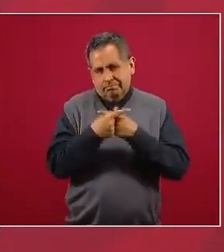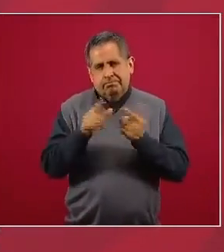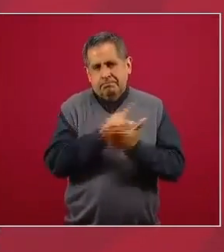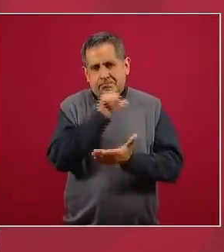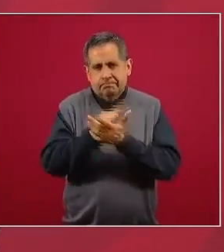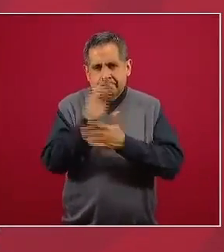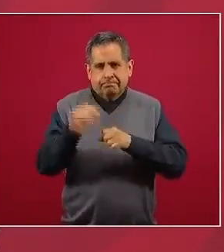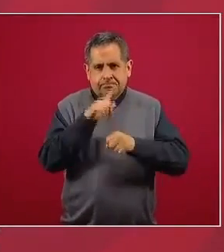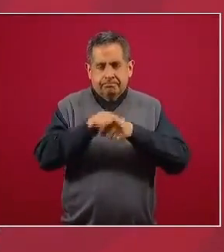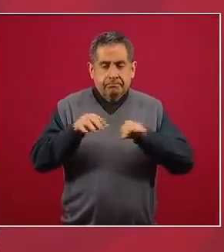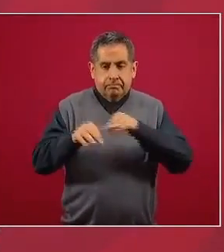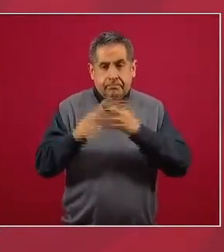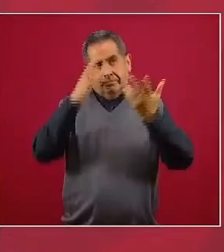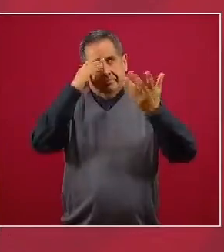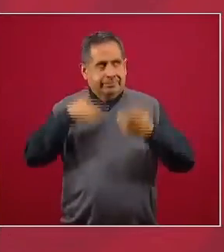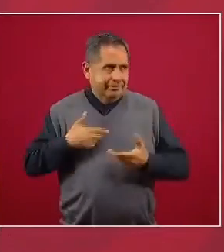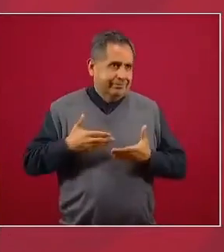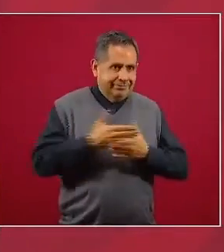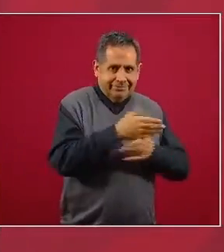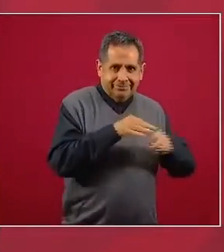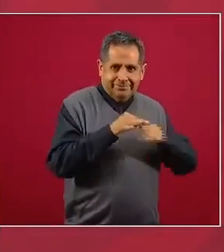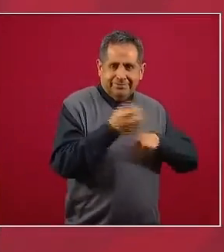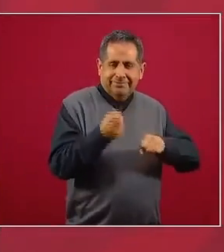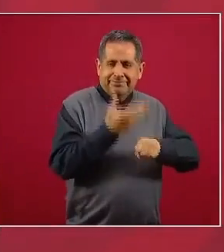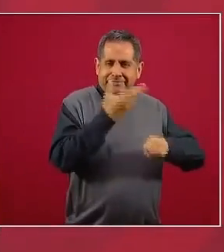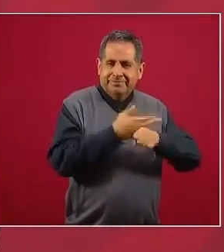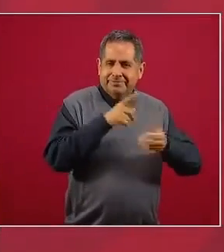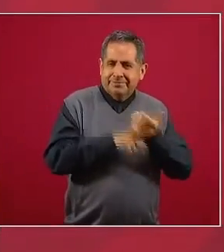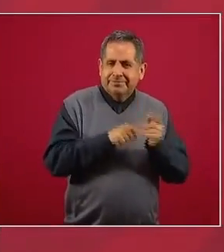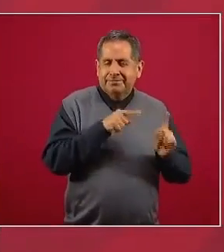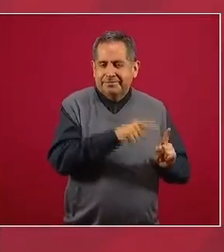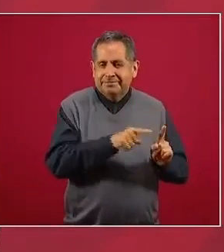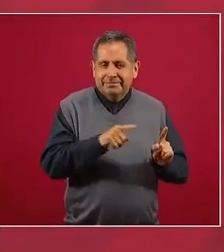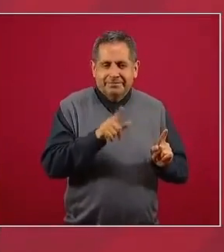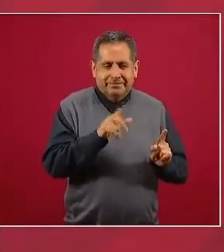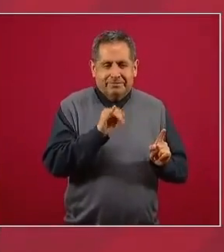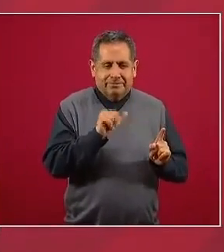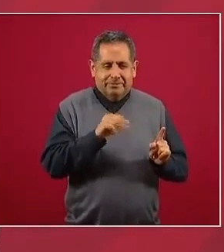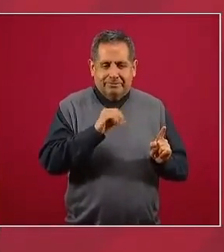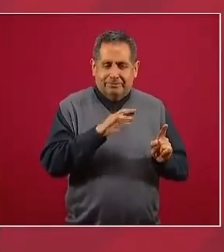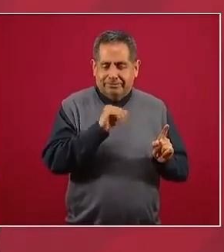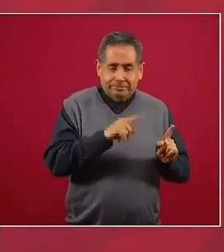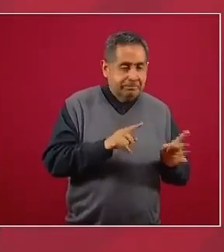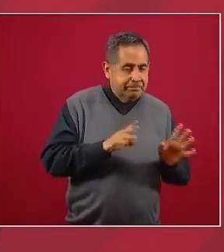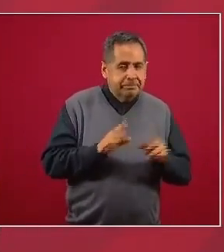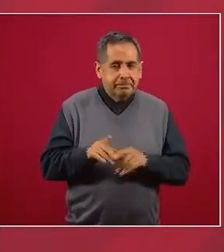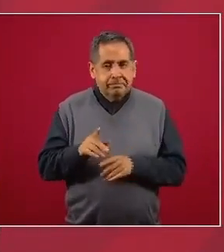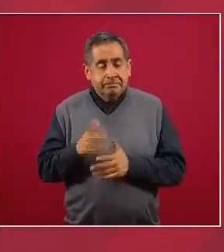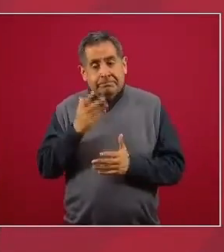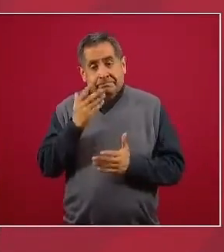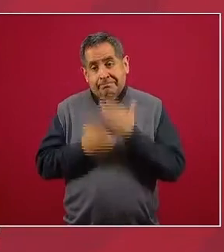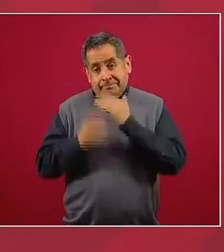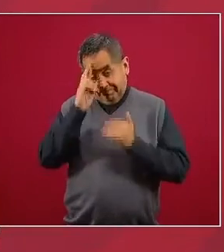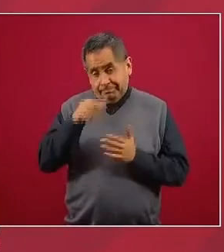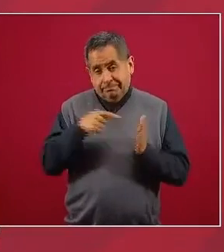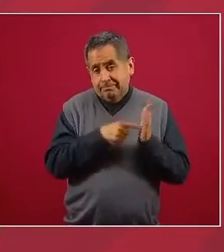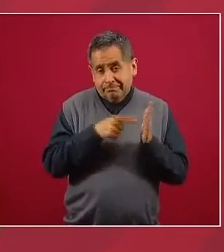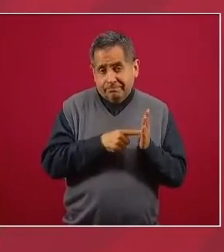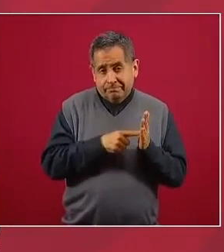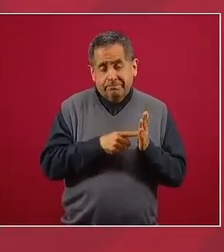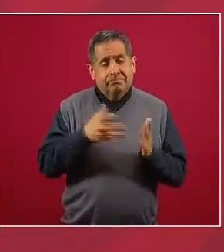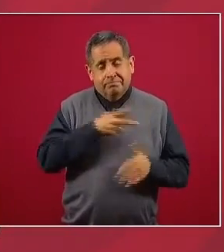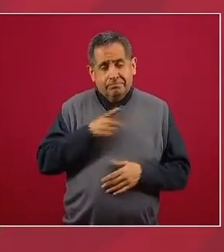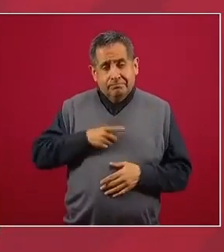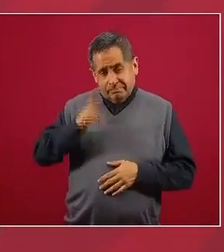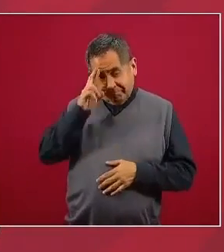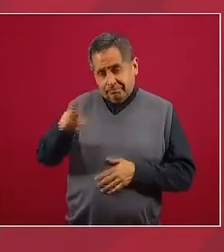del Trabajo. Ahora ya me estoy metiendo en el campo de la secretaria Luisa María Alcalde, pero es violatorio del derecho al trabajo y de